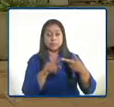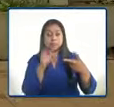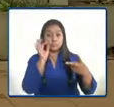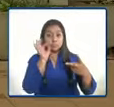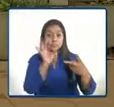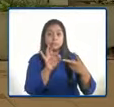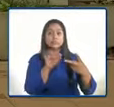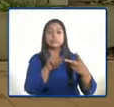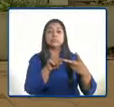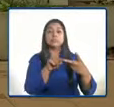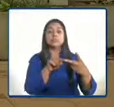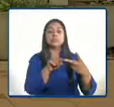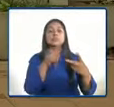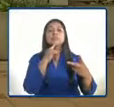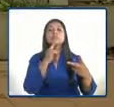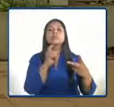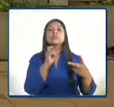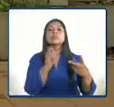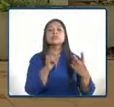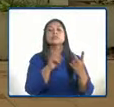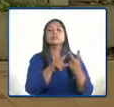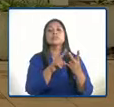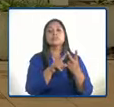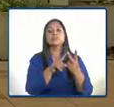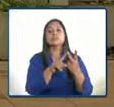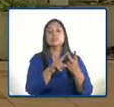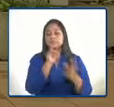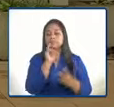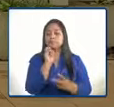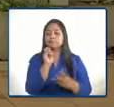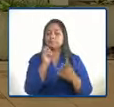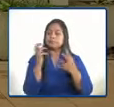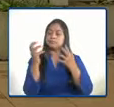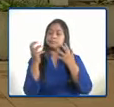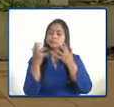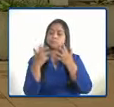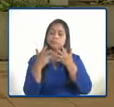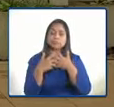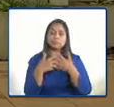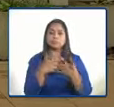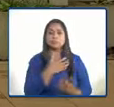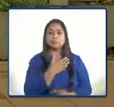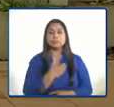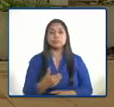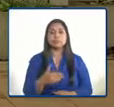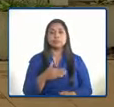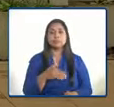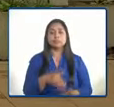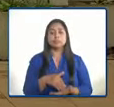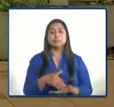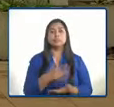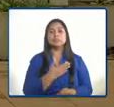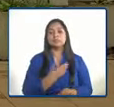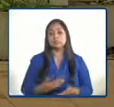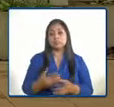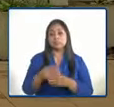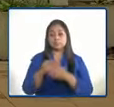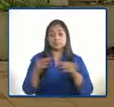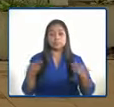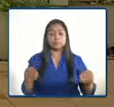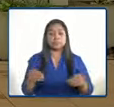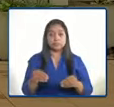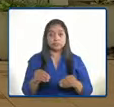a mejorar esa articulación entre el gobierno central y el gobierno territorial. Se trata